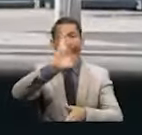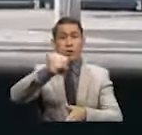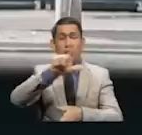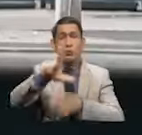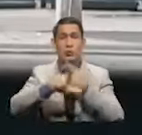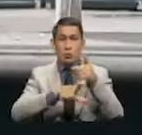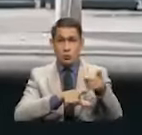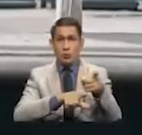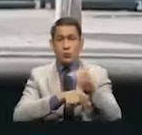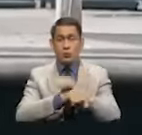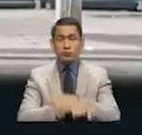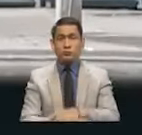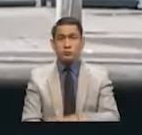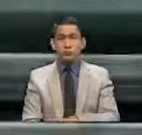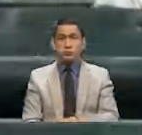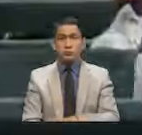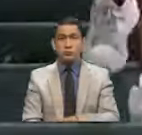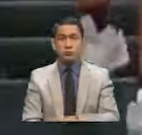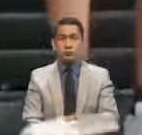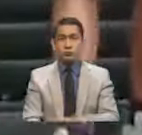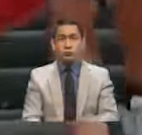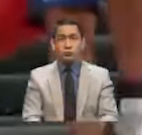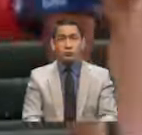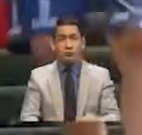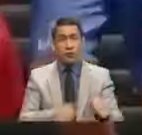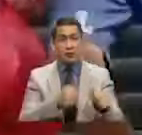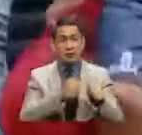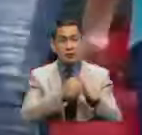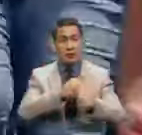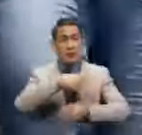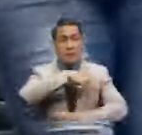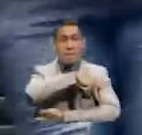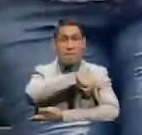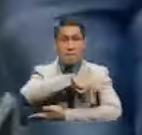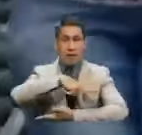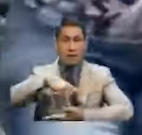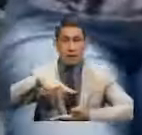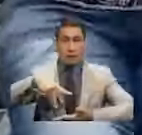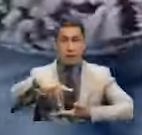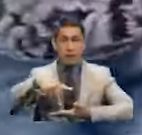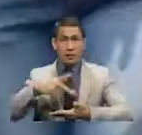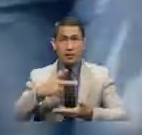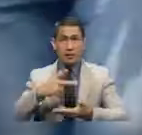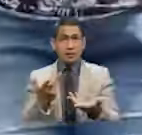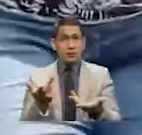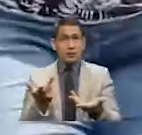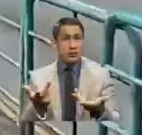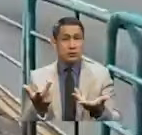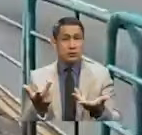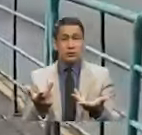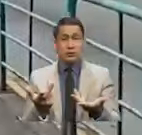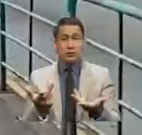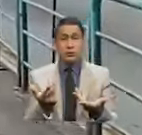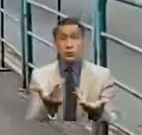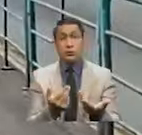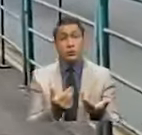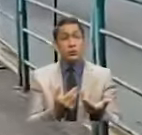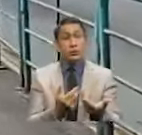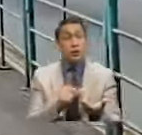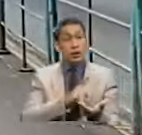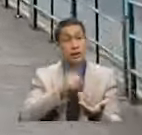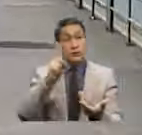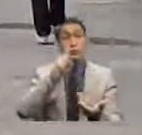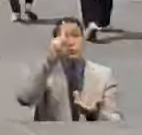la Pío Jaramillo, o el ingreso a la perimetral, y notamos que ese lugar está vacío. Solamente un alimentador ingresa en